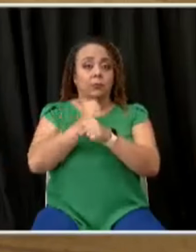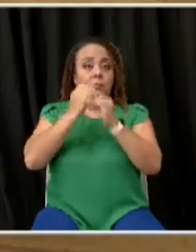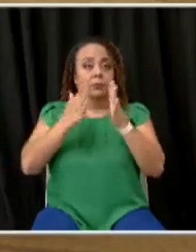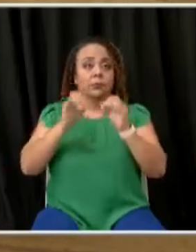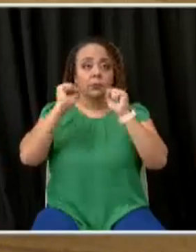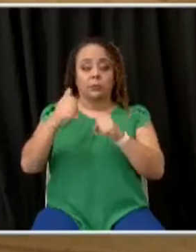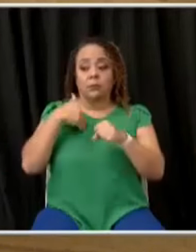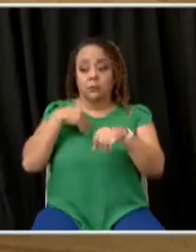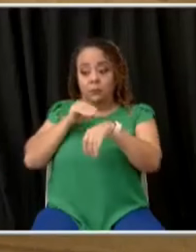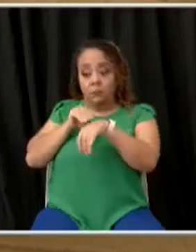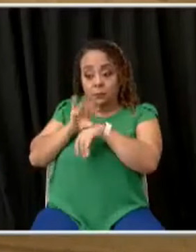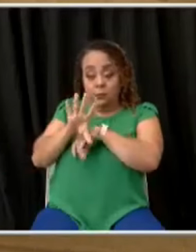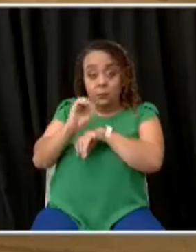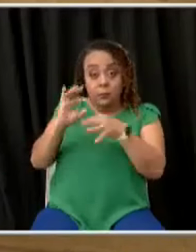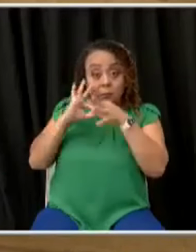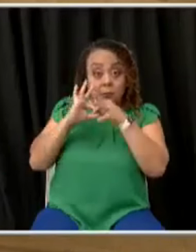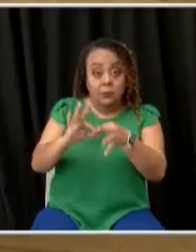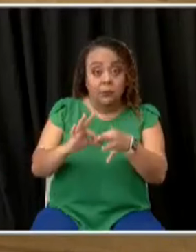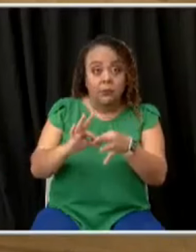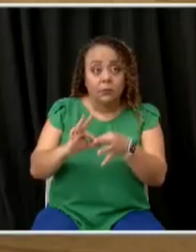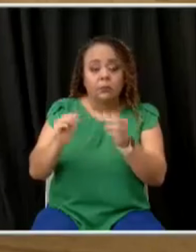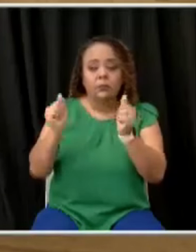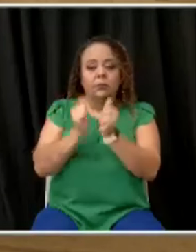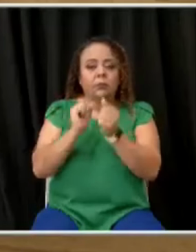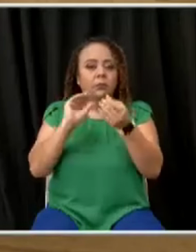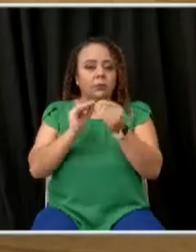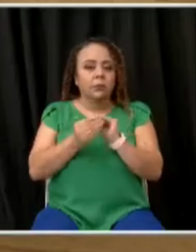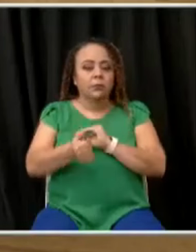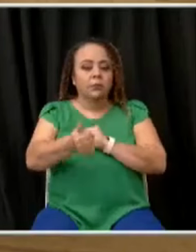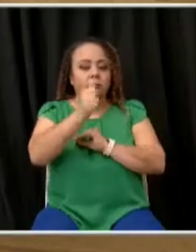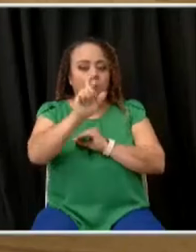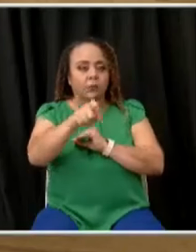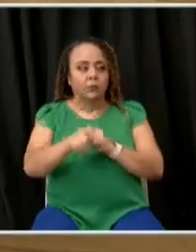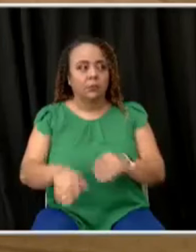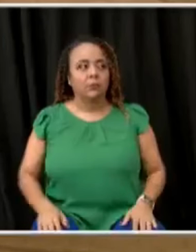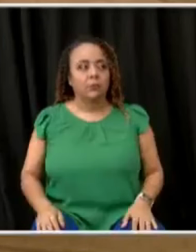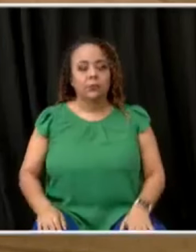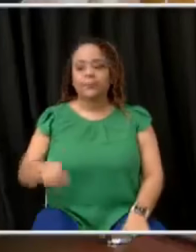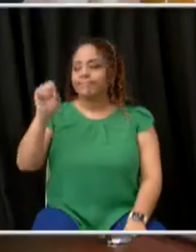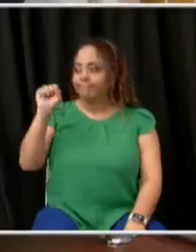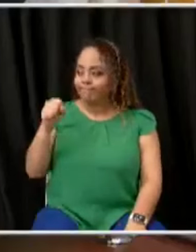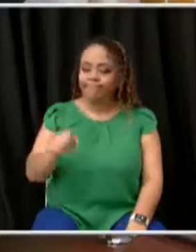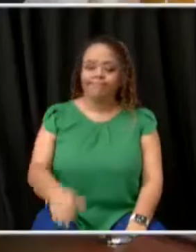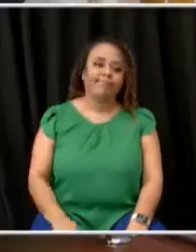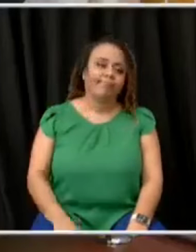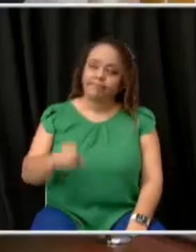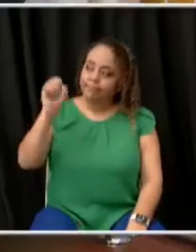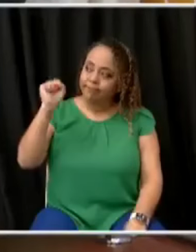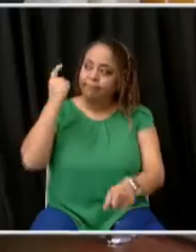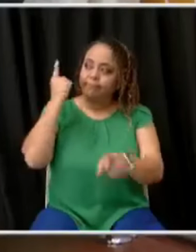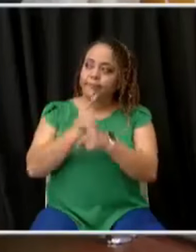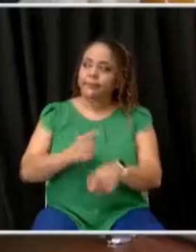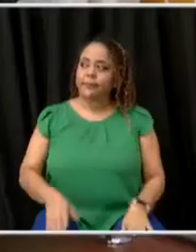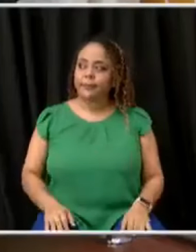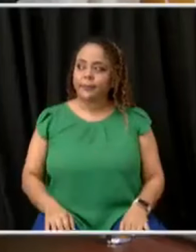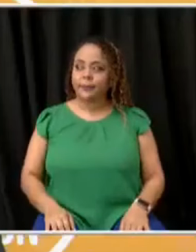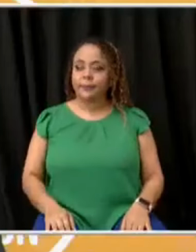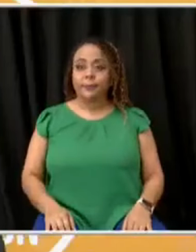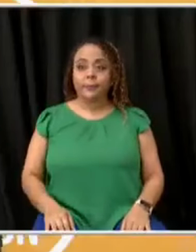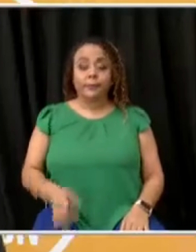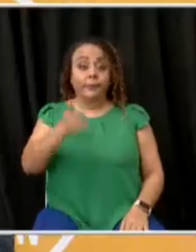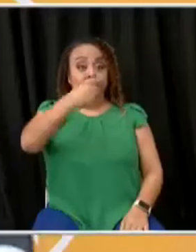tener influencia o relación con la cantidad de hidratante requerido? Sí, definitivo que sí. O sea, si